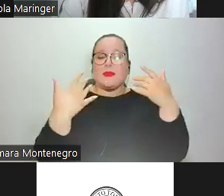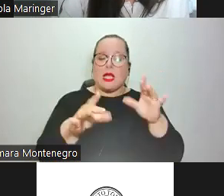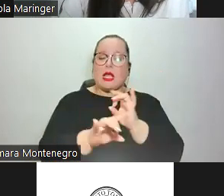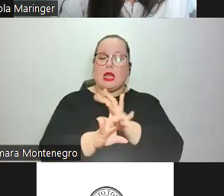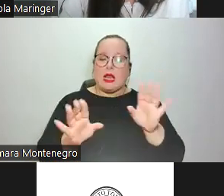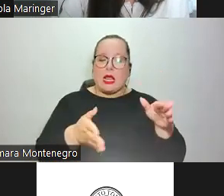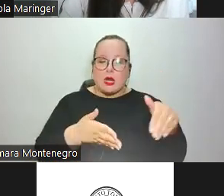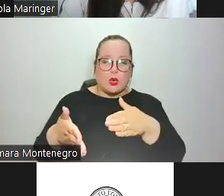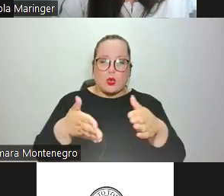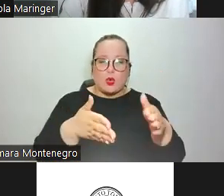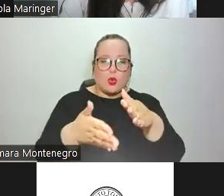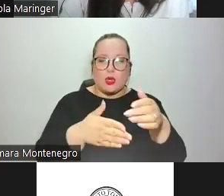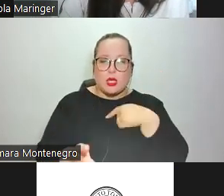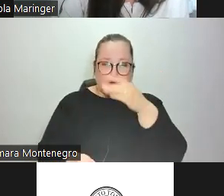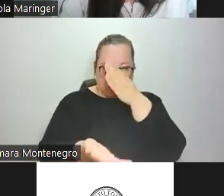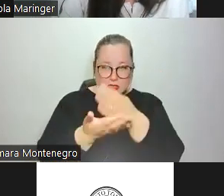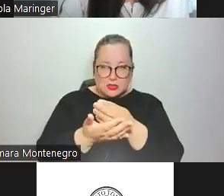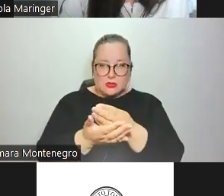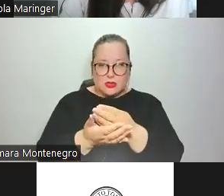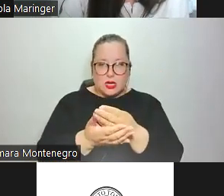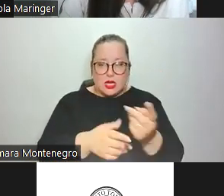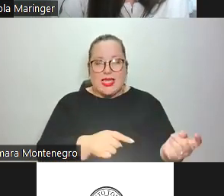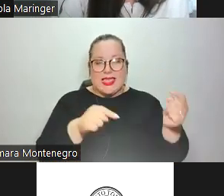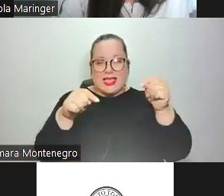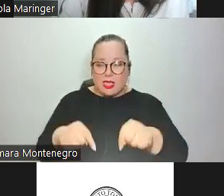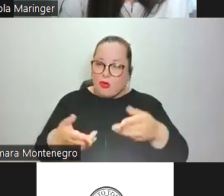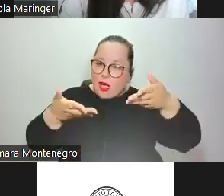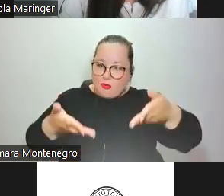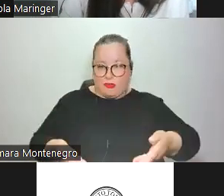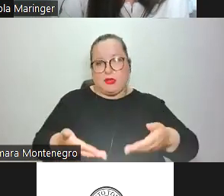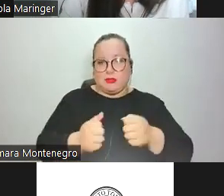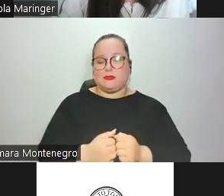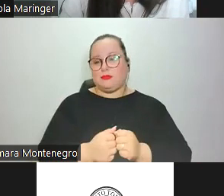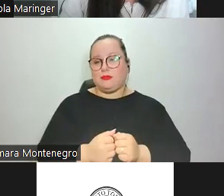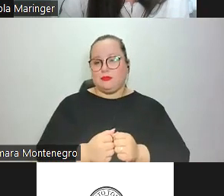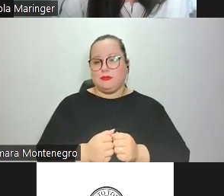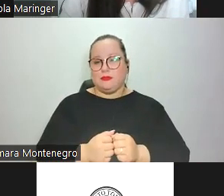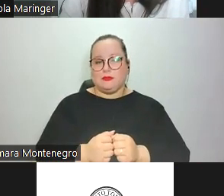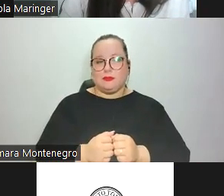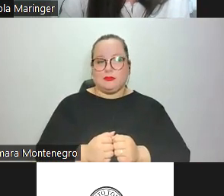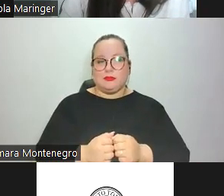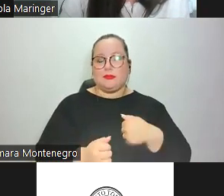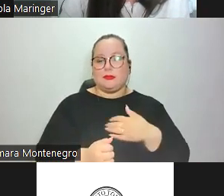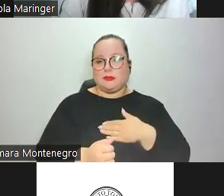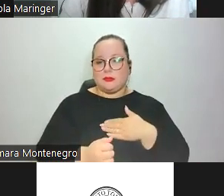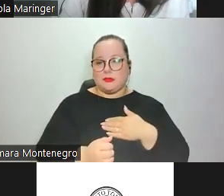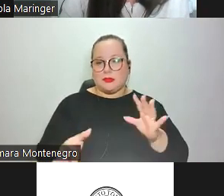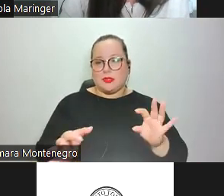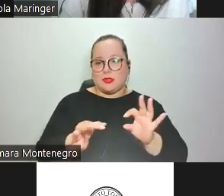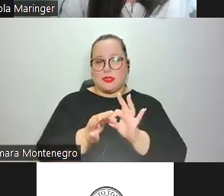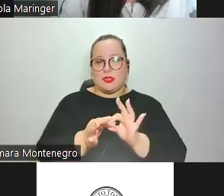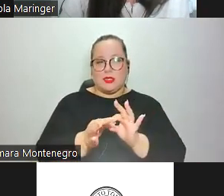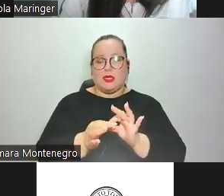ruta que he seguido y mis decisiones me han llevado a lo que estoy haciendo ahora. Y me encantaría conectar esto con los estilos